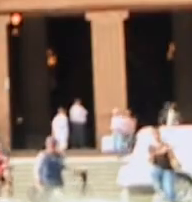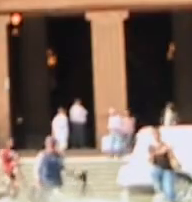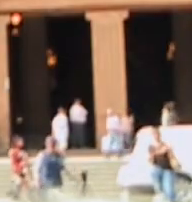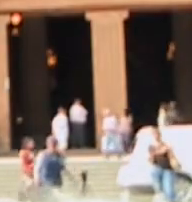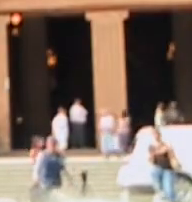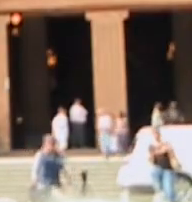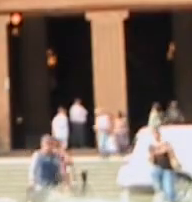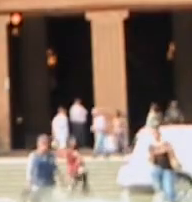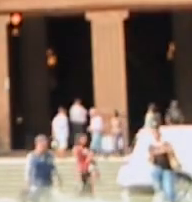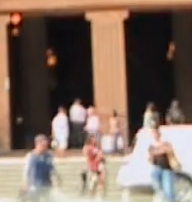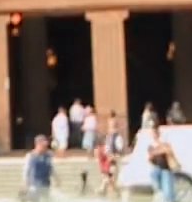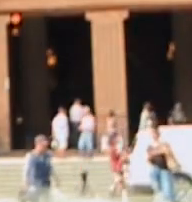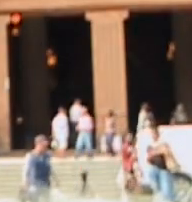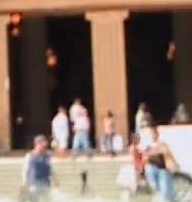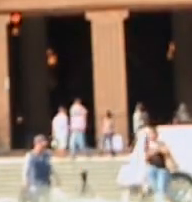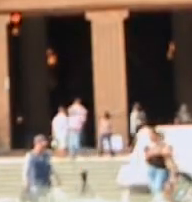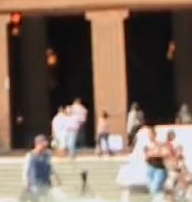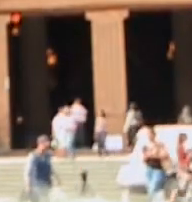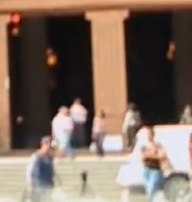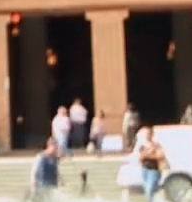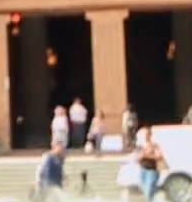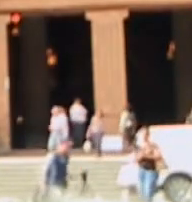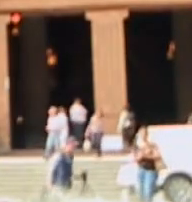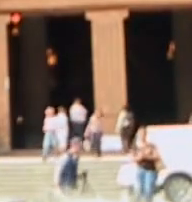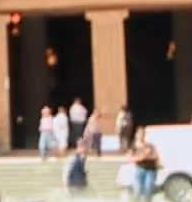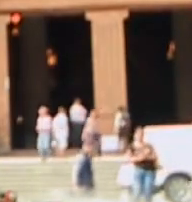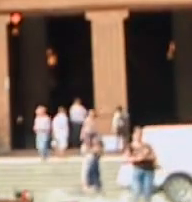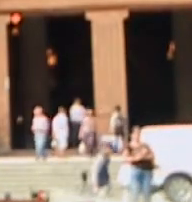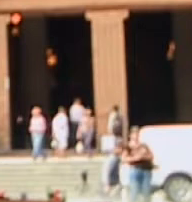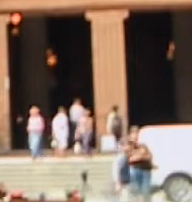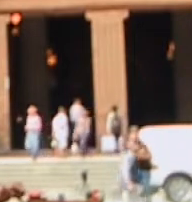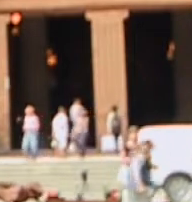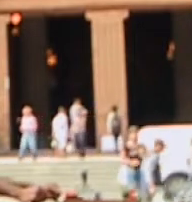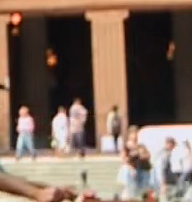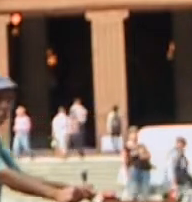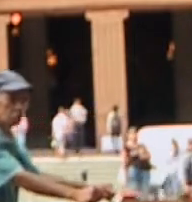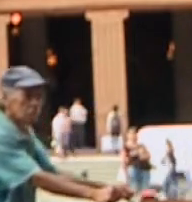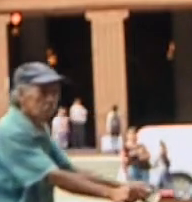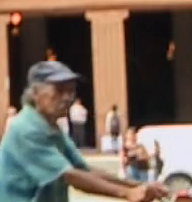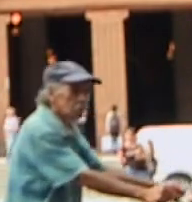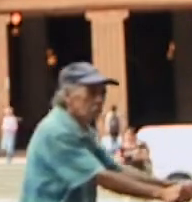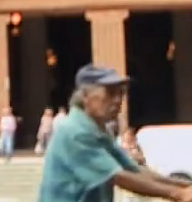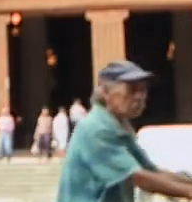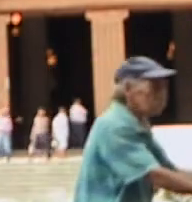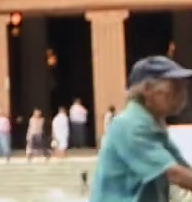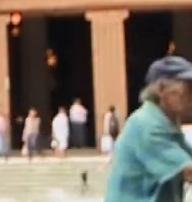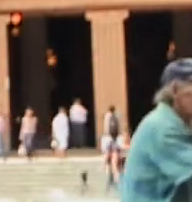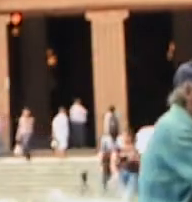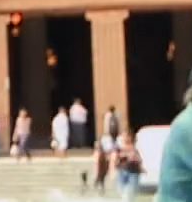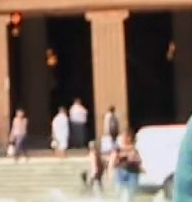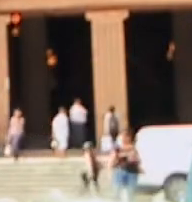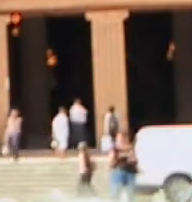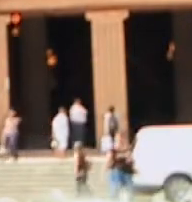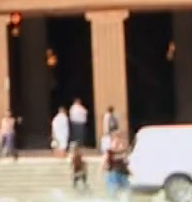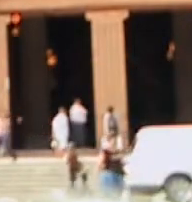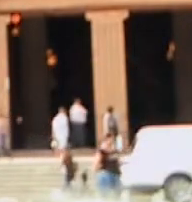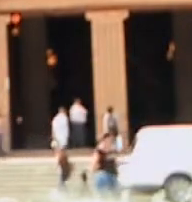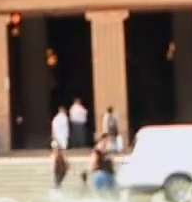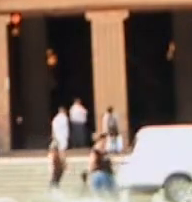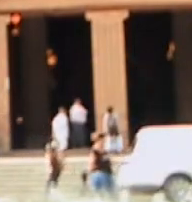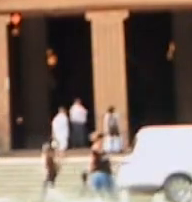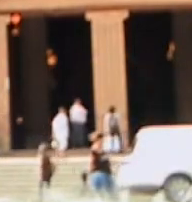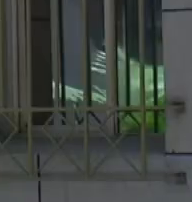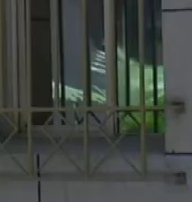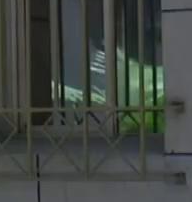le ha llevado el conocimiento a muchos funcionarios del Estado, a muchas personas que no